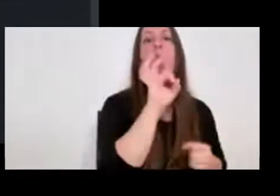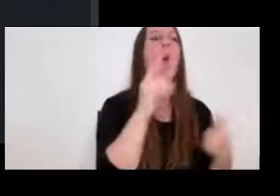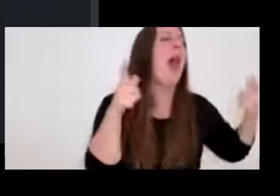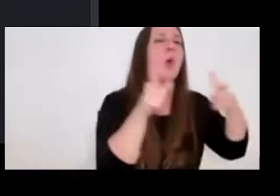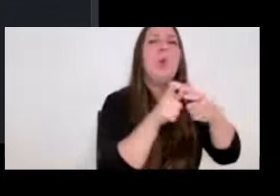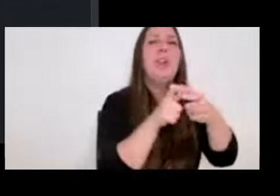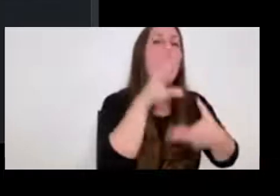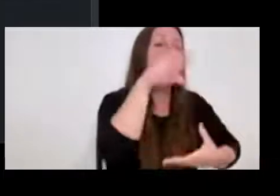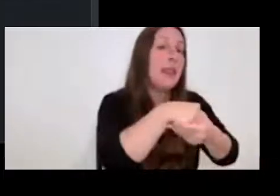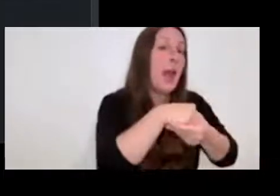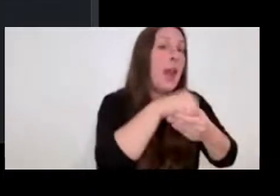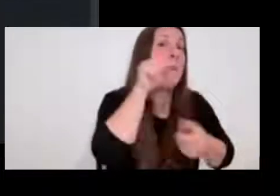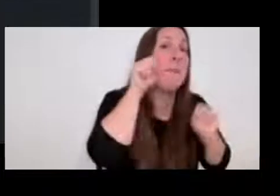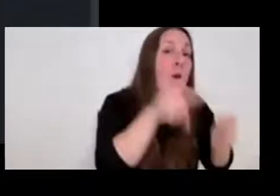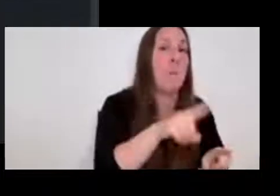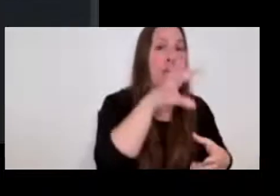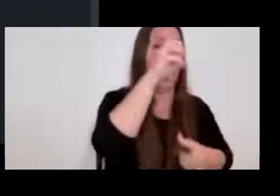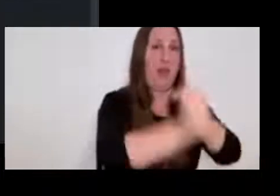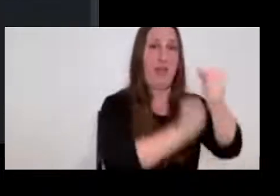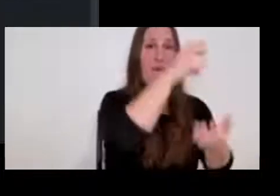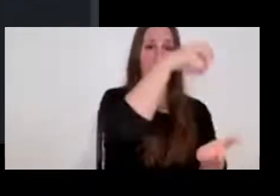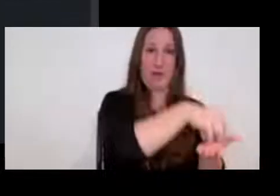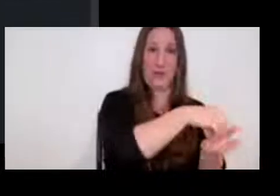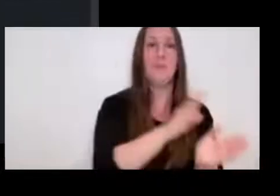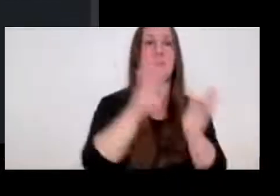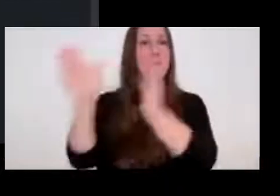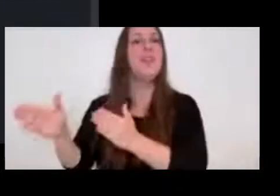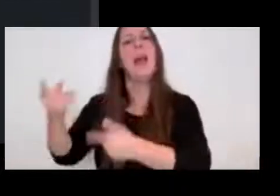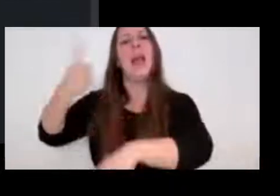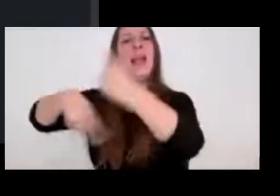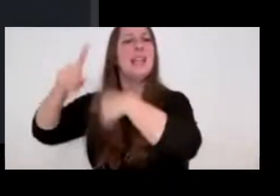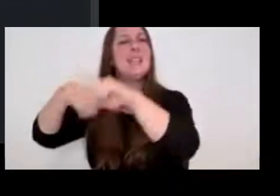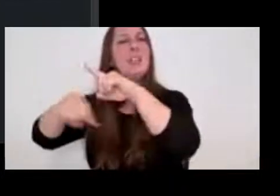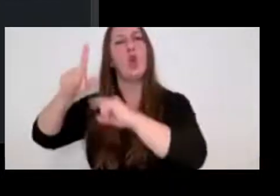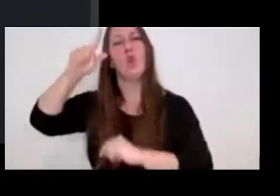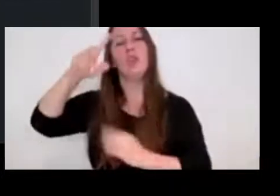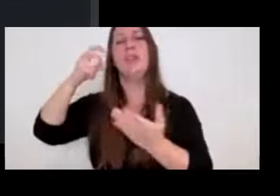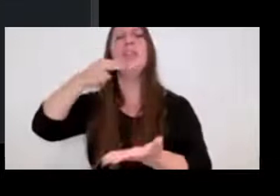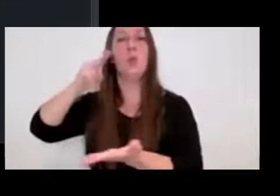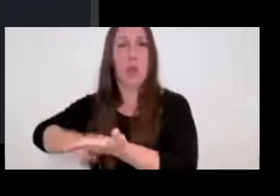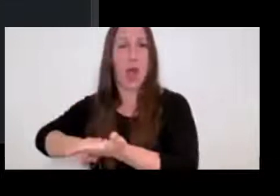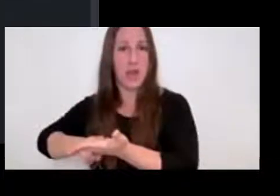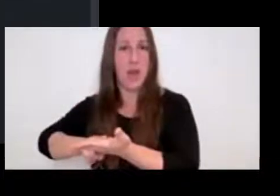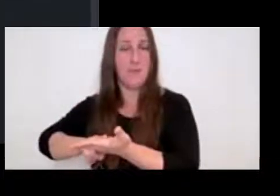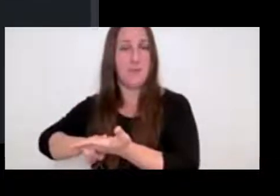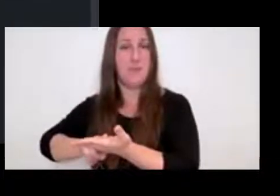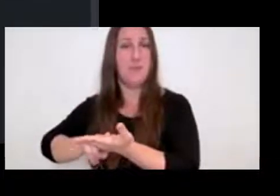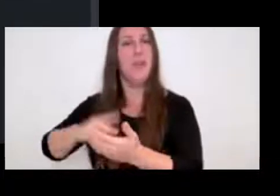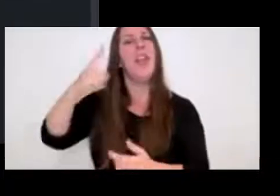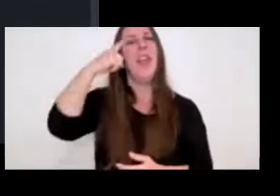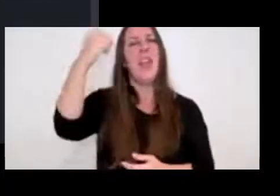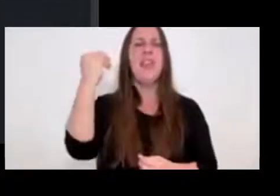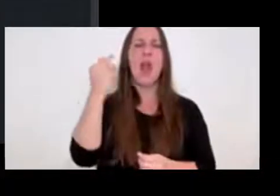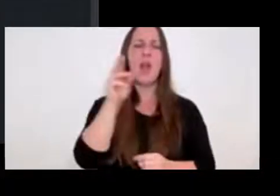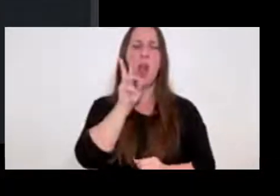la empresa, y del otro lado la gestión tributaria. La idea es ver, un poco medir